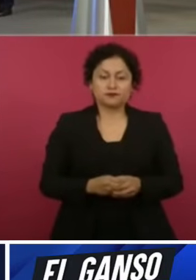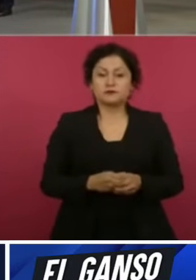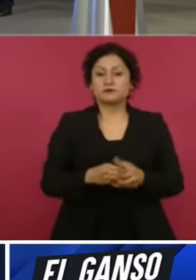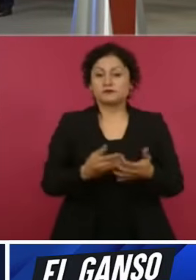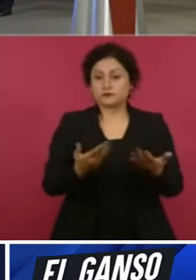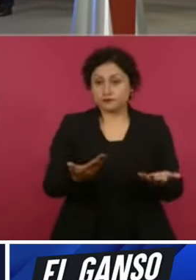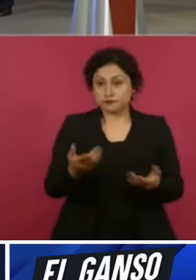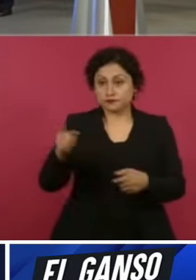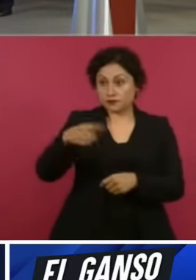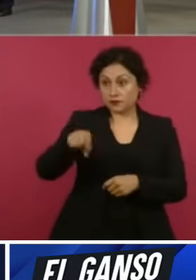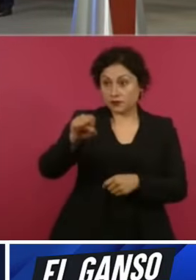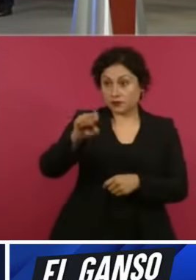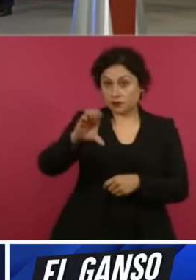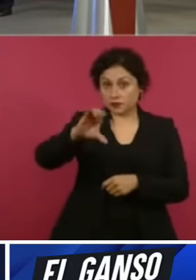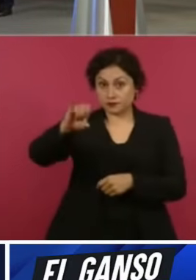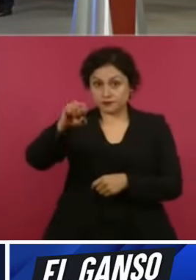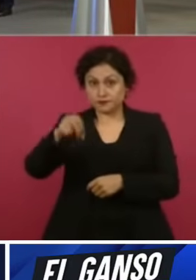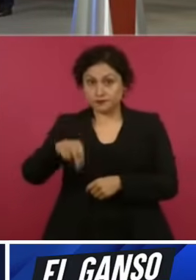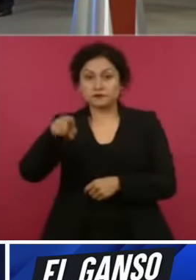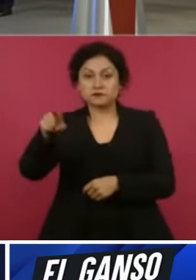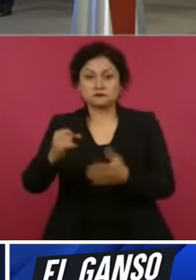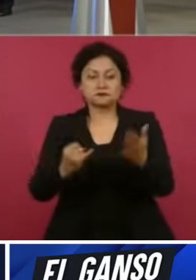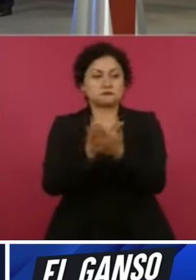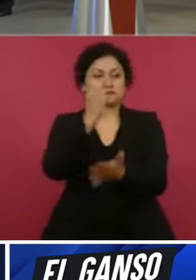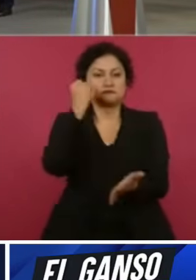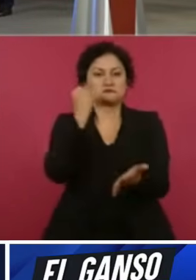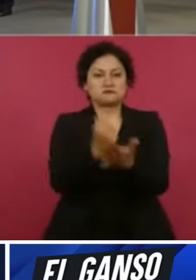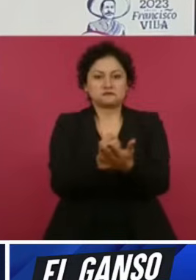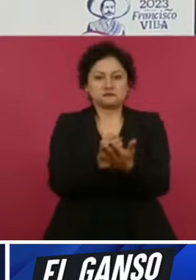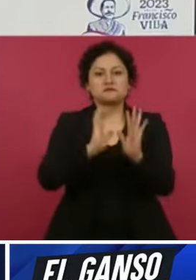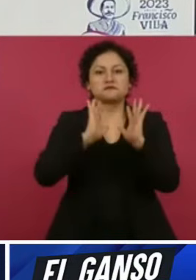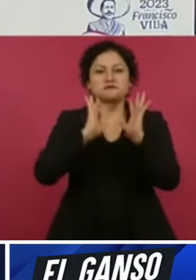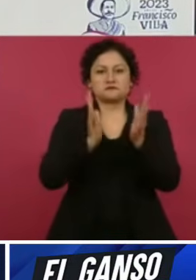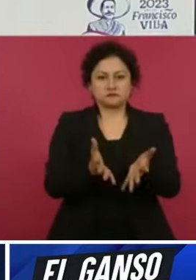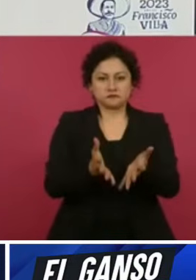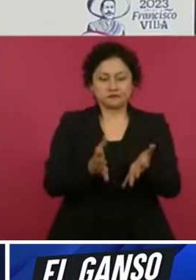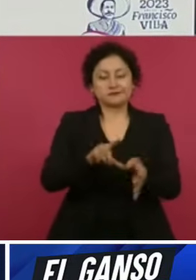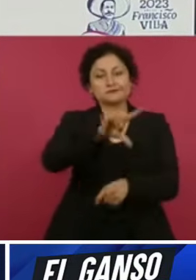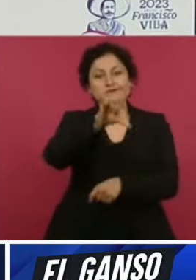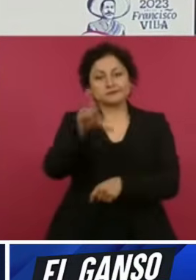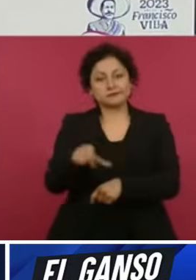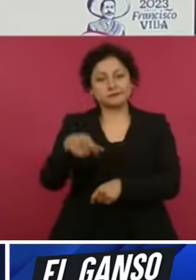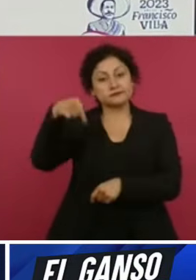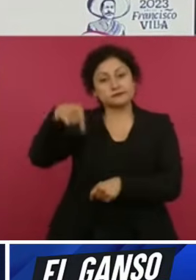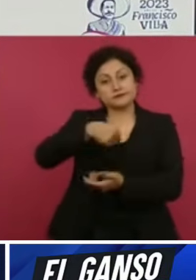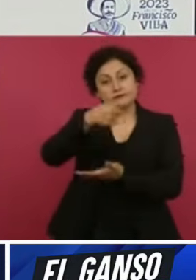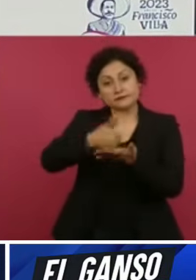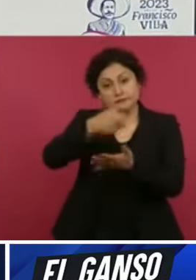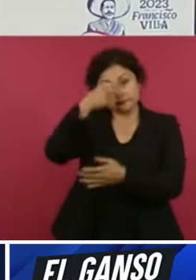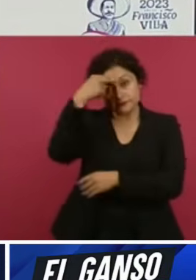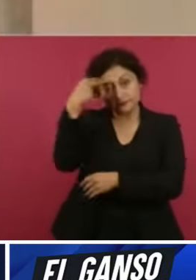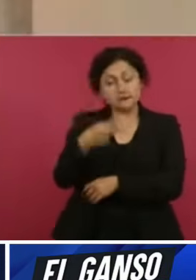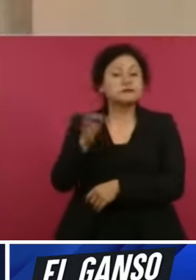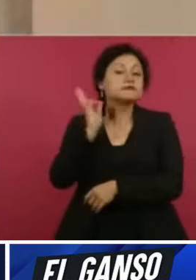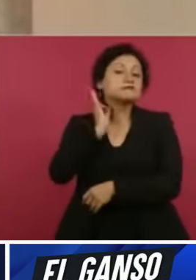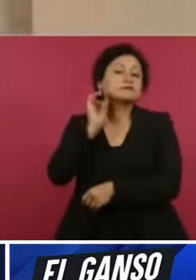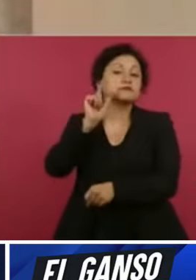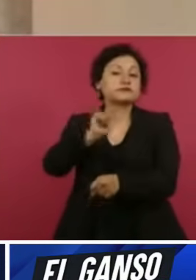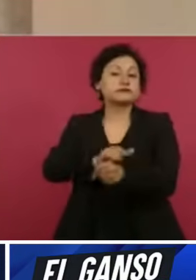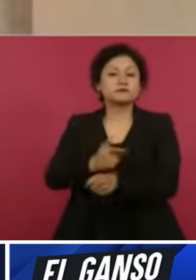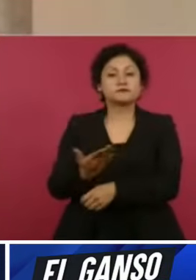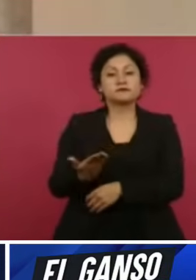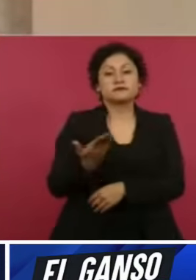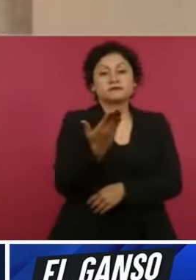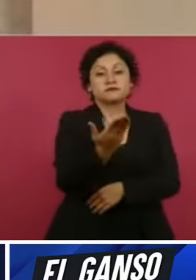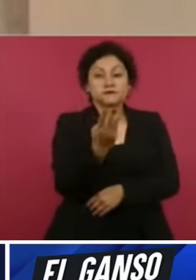resuelta la controversia sobre el fuero de la corte la fiscalía de la Ciudad de México solicitó tres